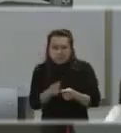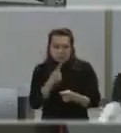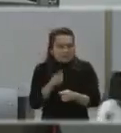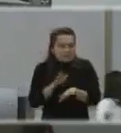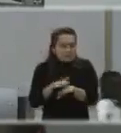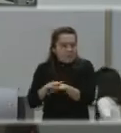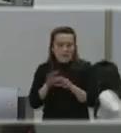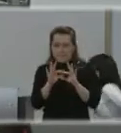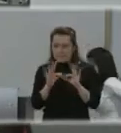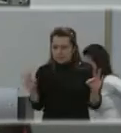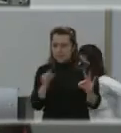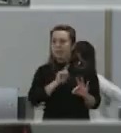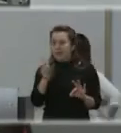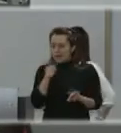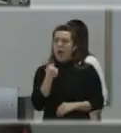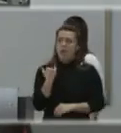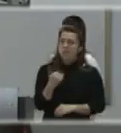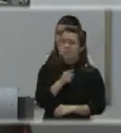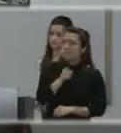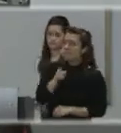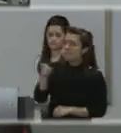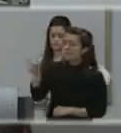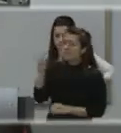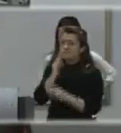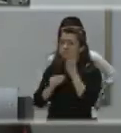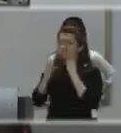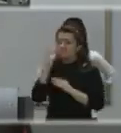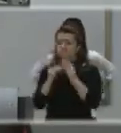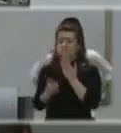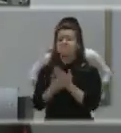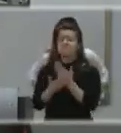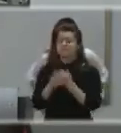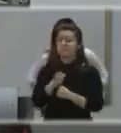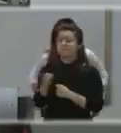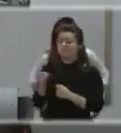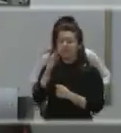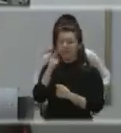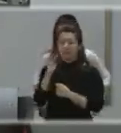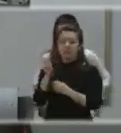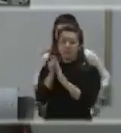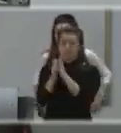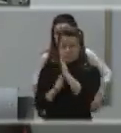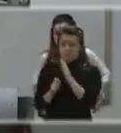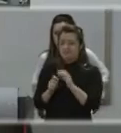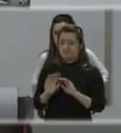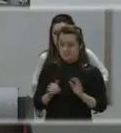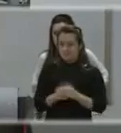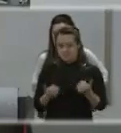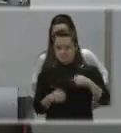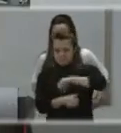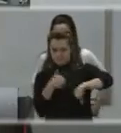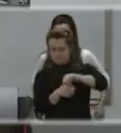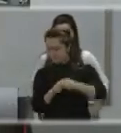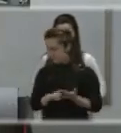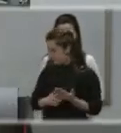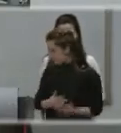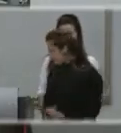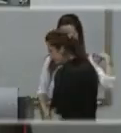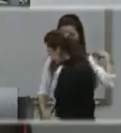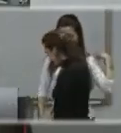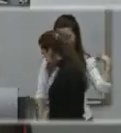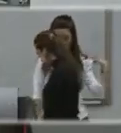de este patrón, pero es algo que en la experiencia de los casos que llevamos nosotros lo vemos cada vez con más frecuencia.